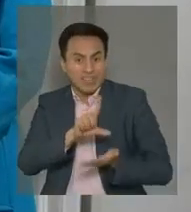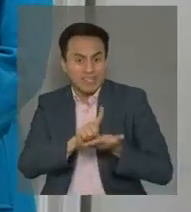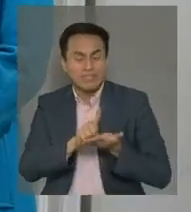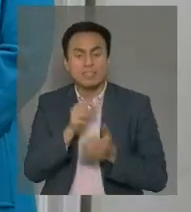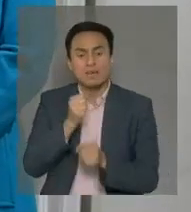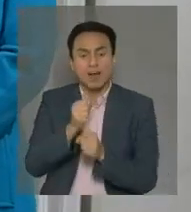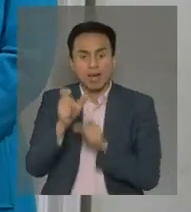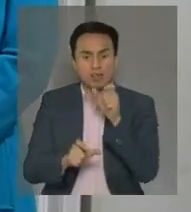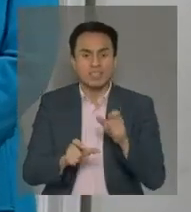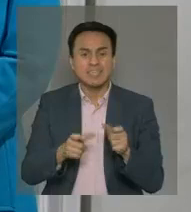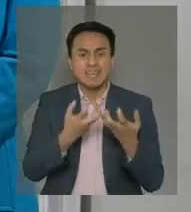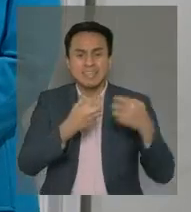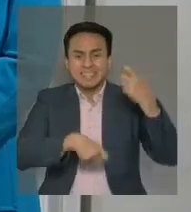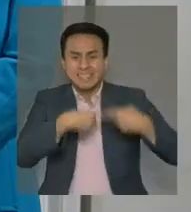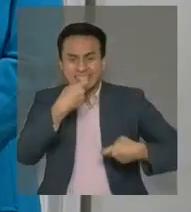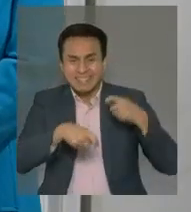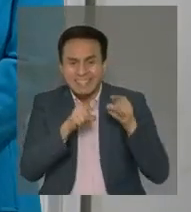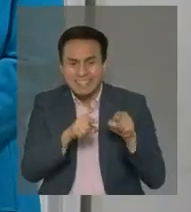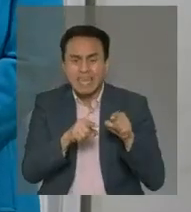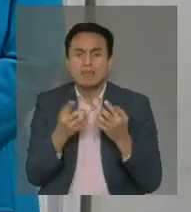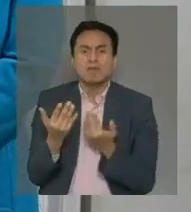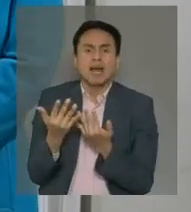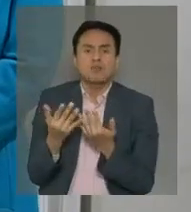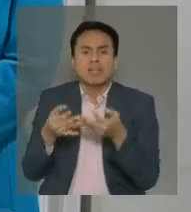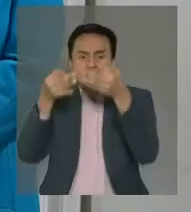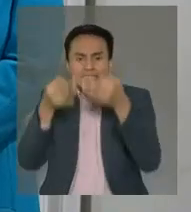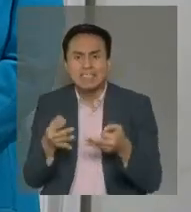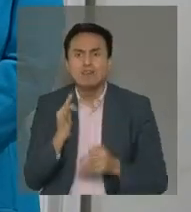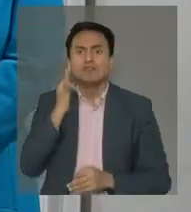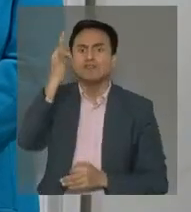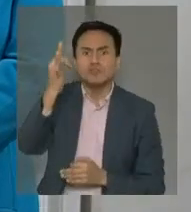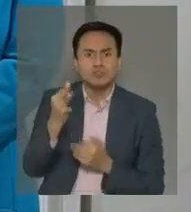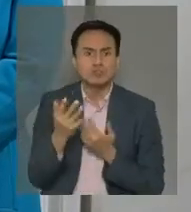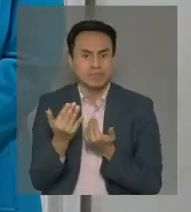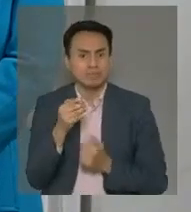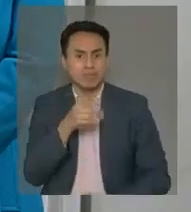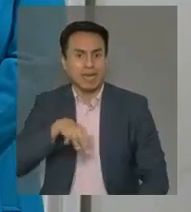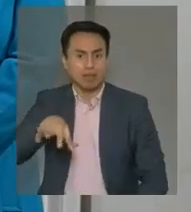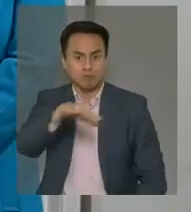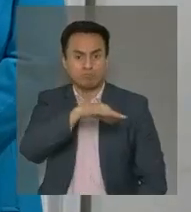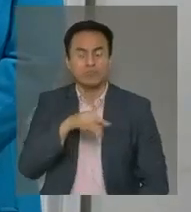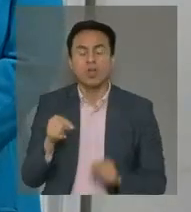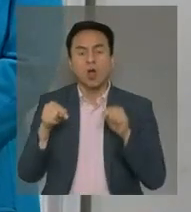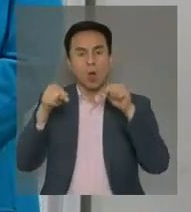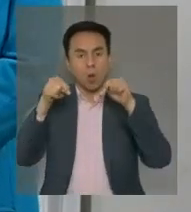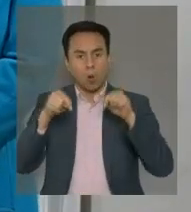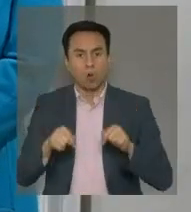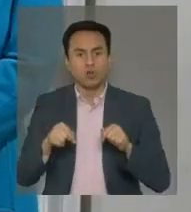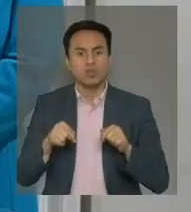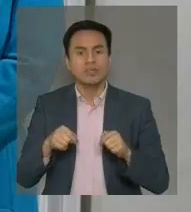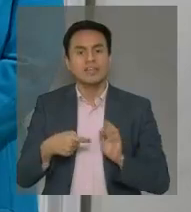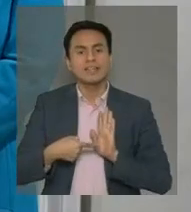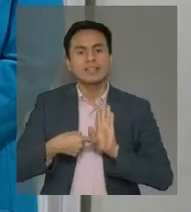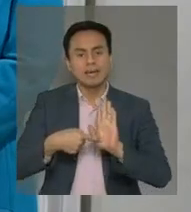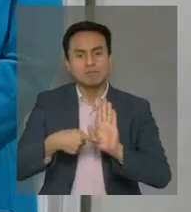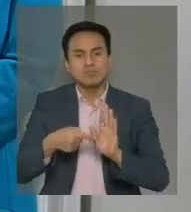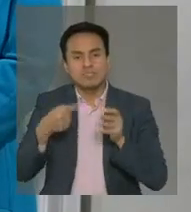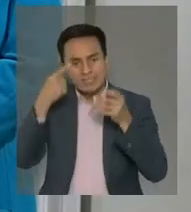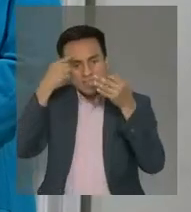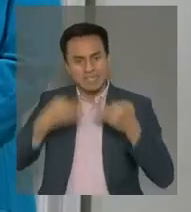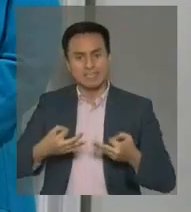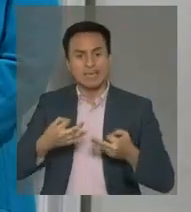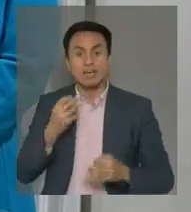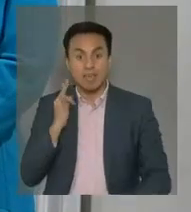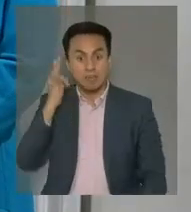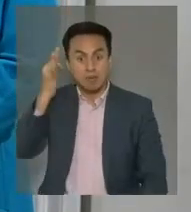trabajadores de la fundición han esperado certeza sobre su futuro hoy les damos certezas y un